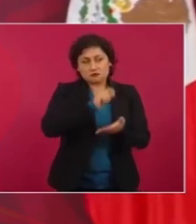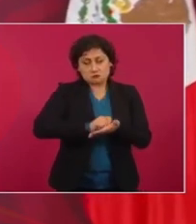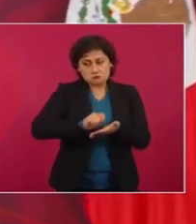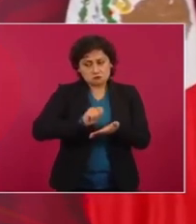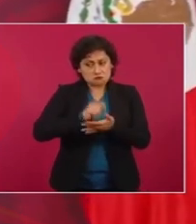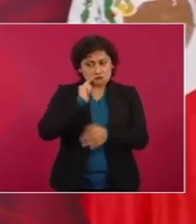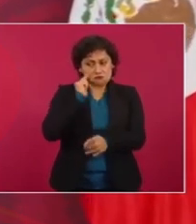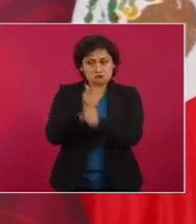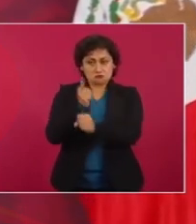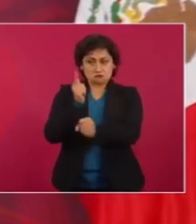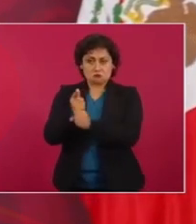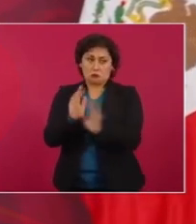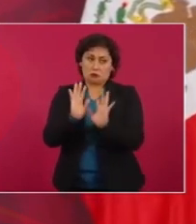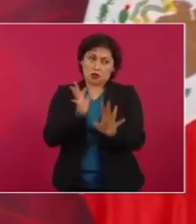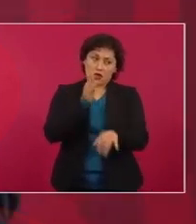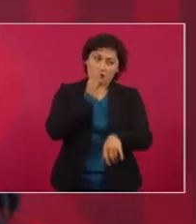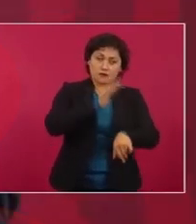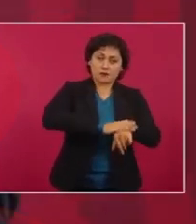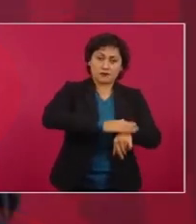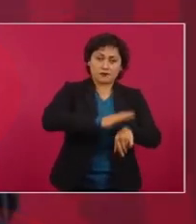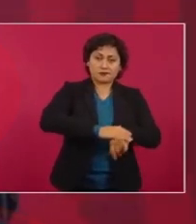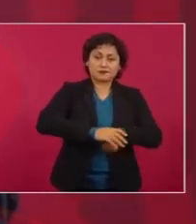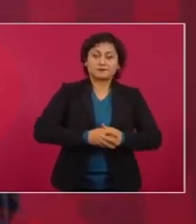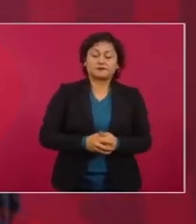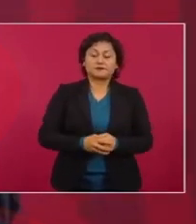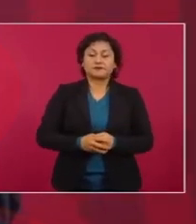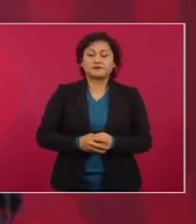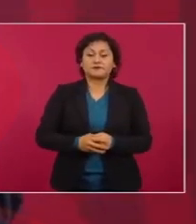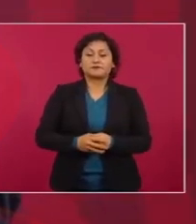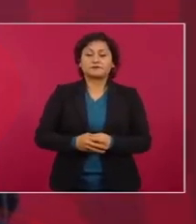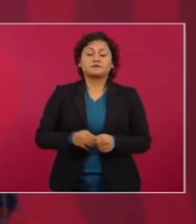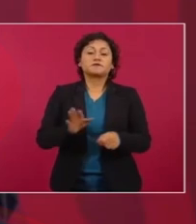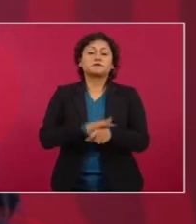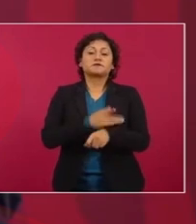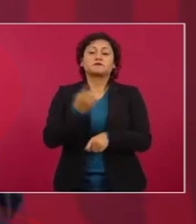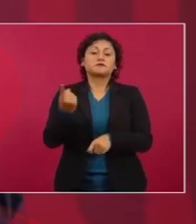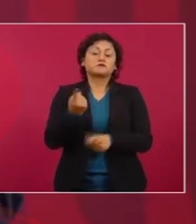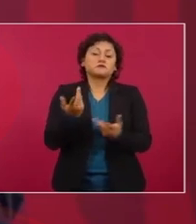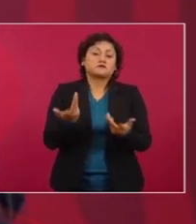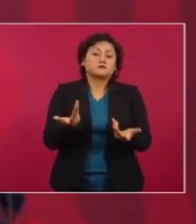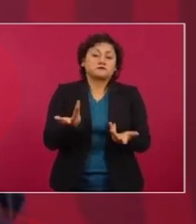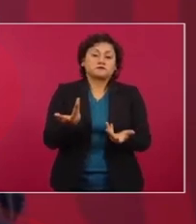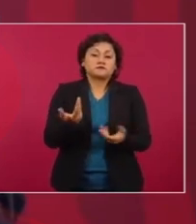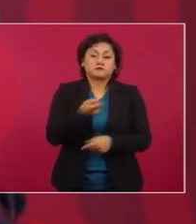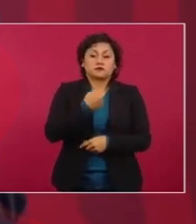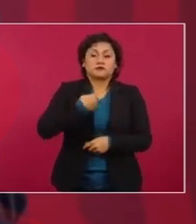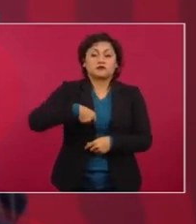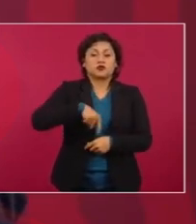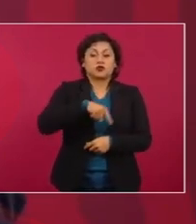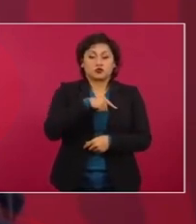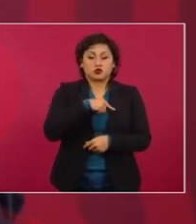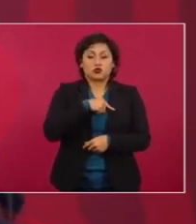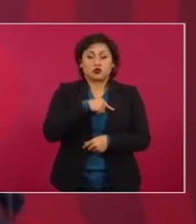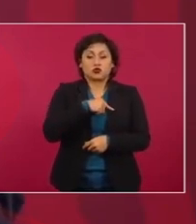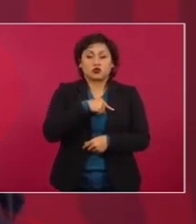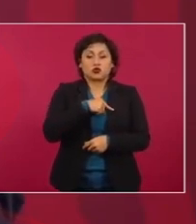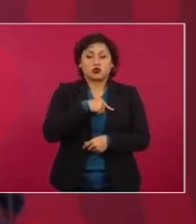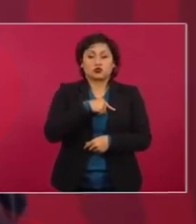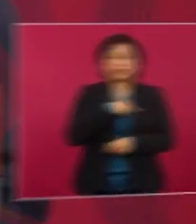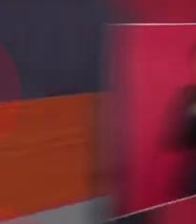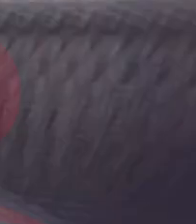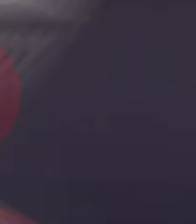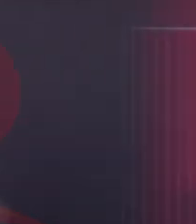secretario de estado una relación de todos los casos relacionados con crímenes a periodistas según reporteros sin